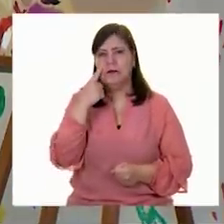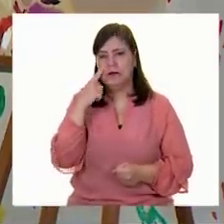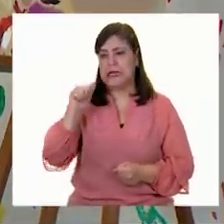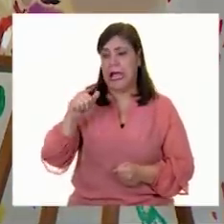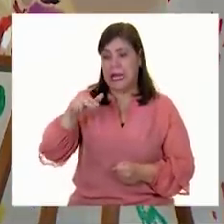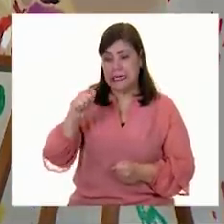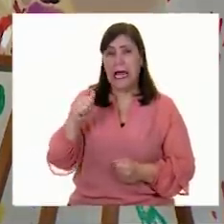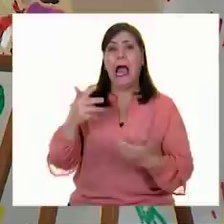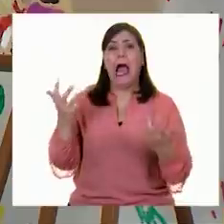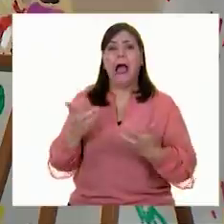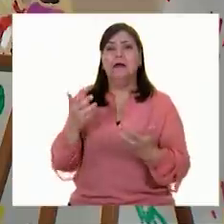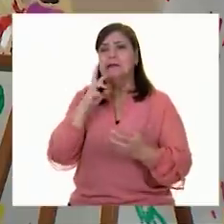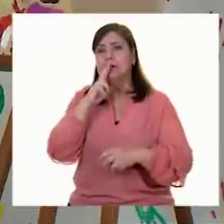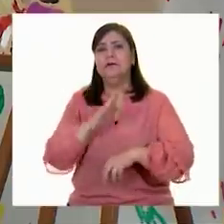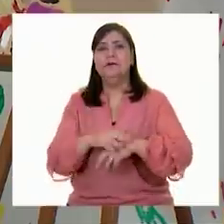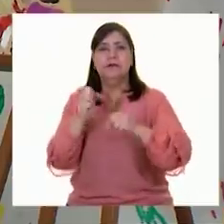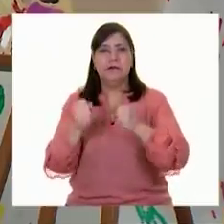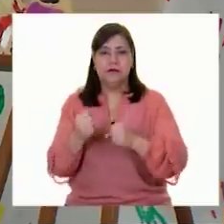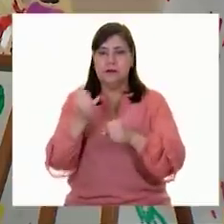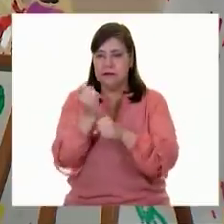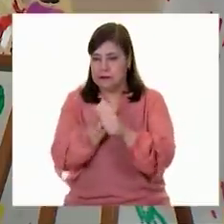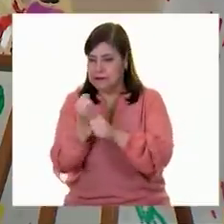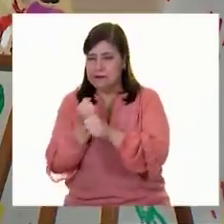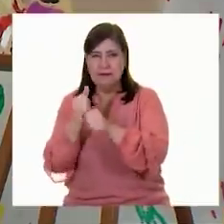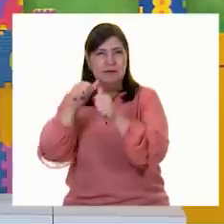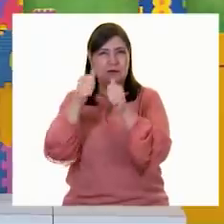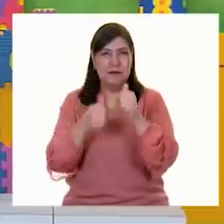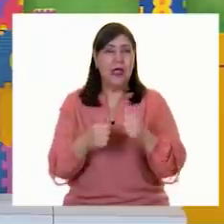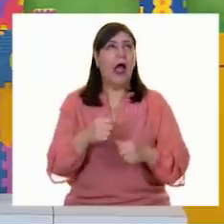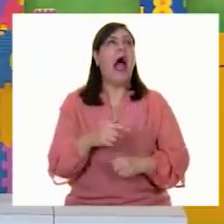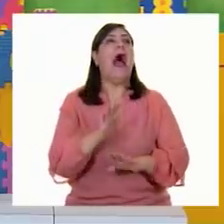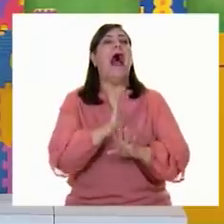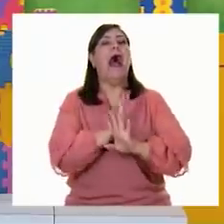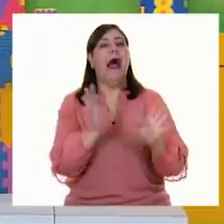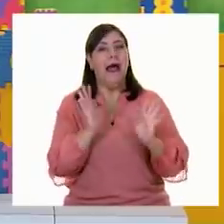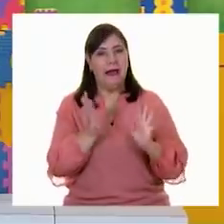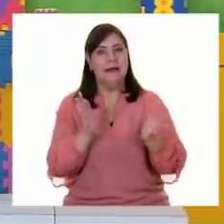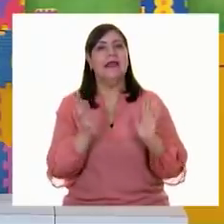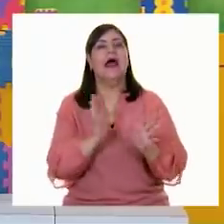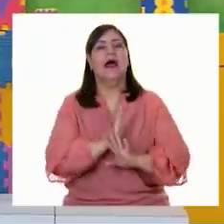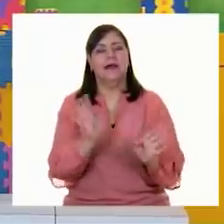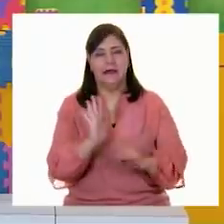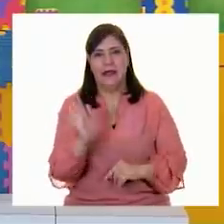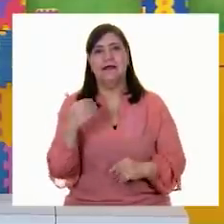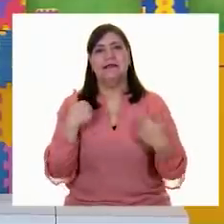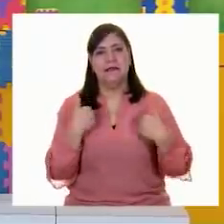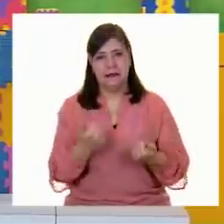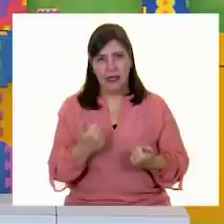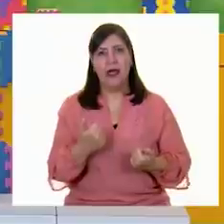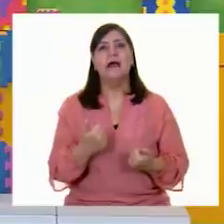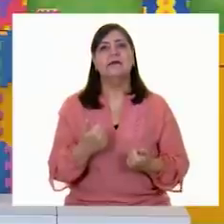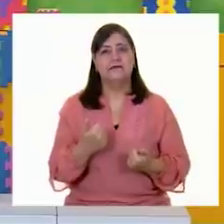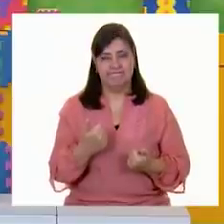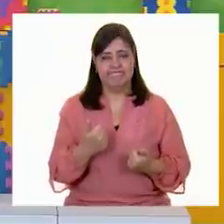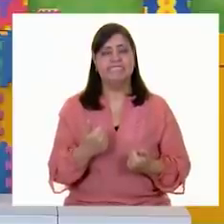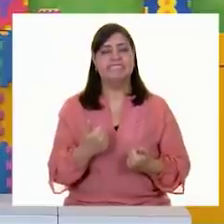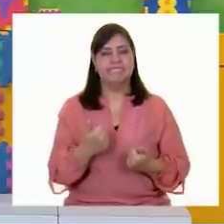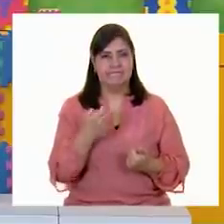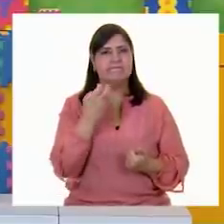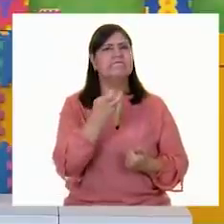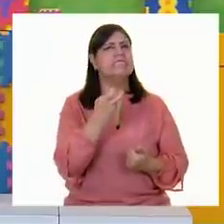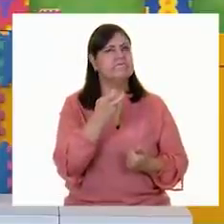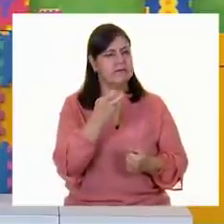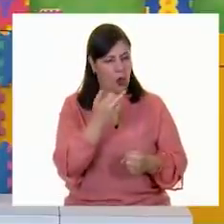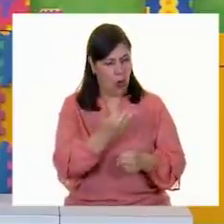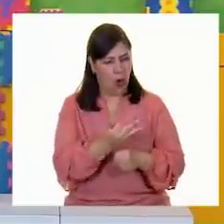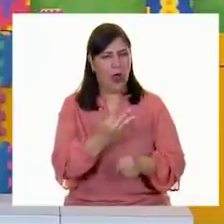está investigando sobre el arte. Ah, ya, creo que estoy entendiendo. Pues sí, efectivamente, eso me está sucediendo